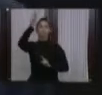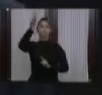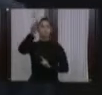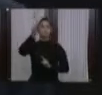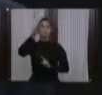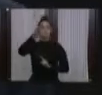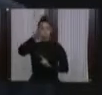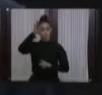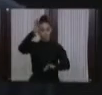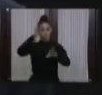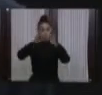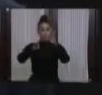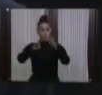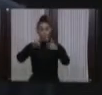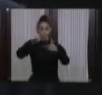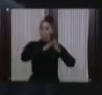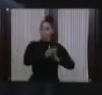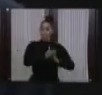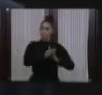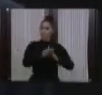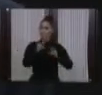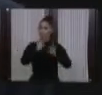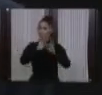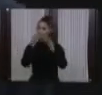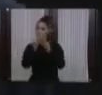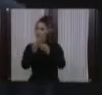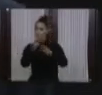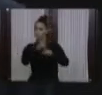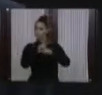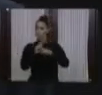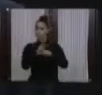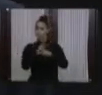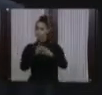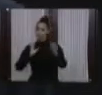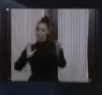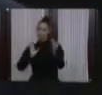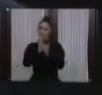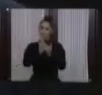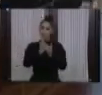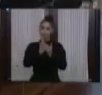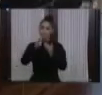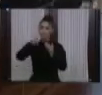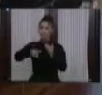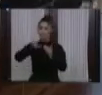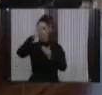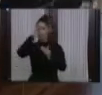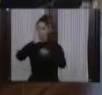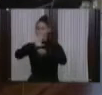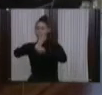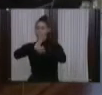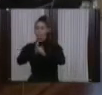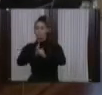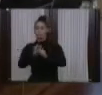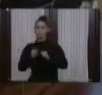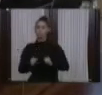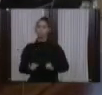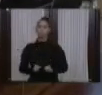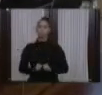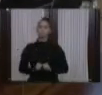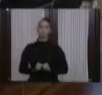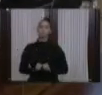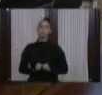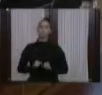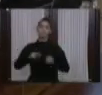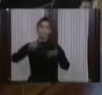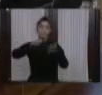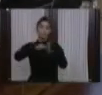además de que esto le quita un peso de encima al ministro que le hubiese le hubiese tocado el título de de